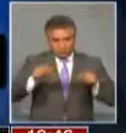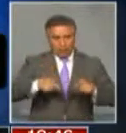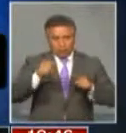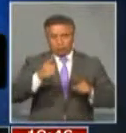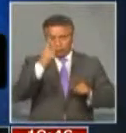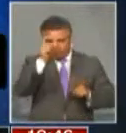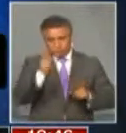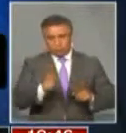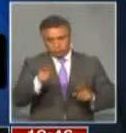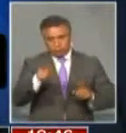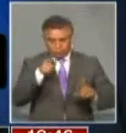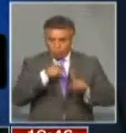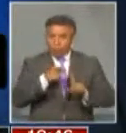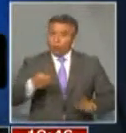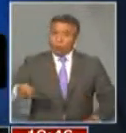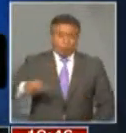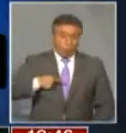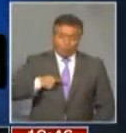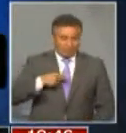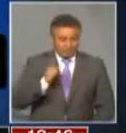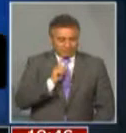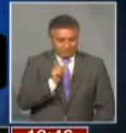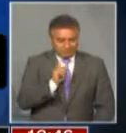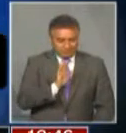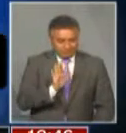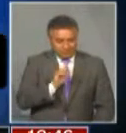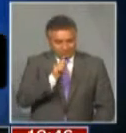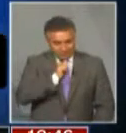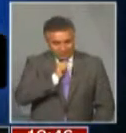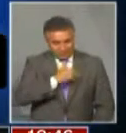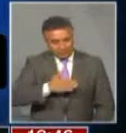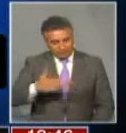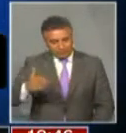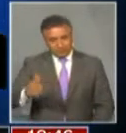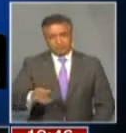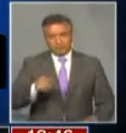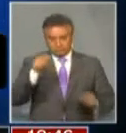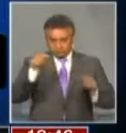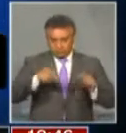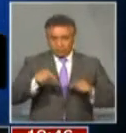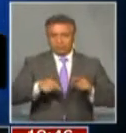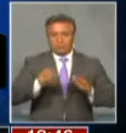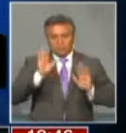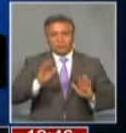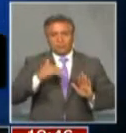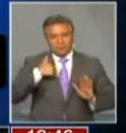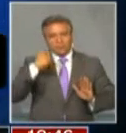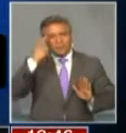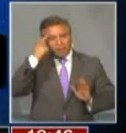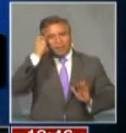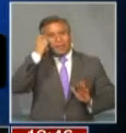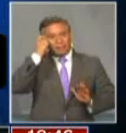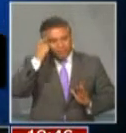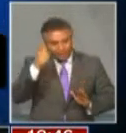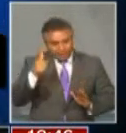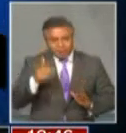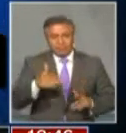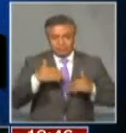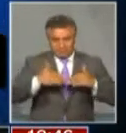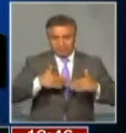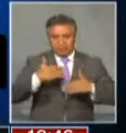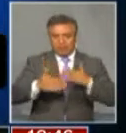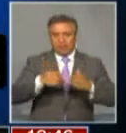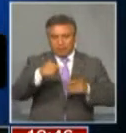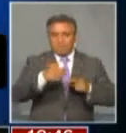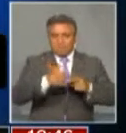una persona es culpable. Y en eso, obviamente, yo creo que uno entiende que